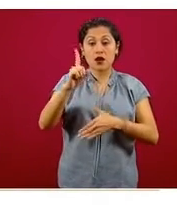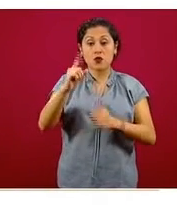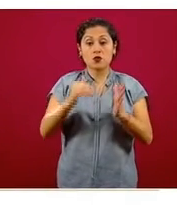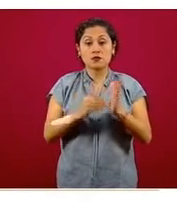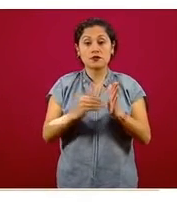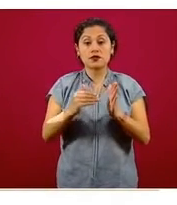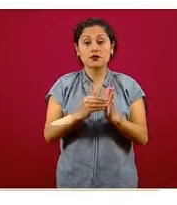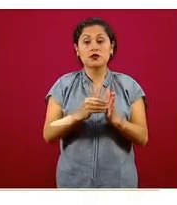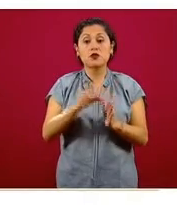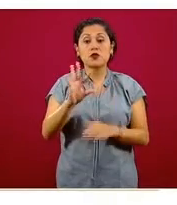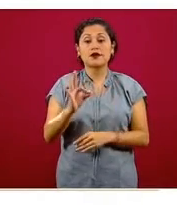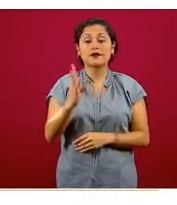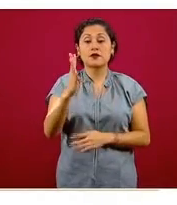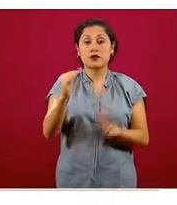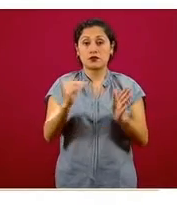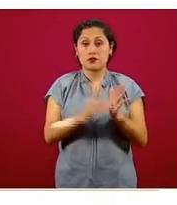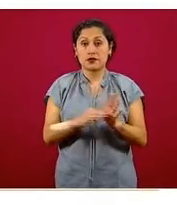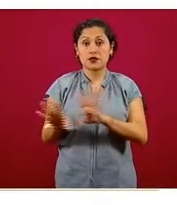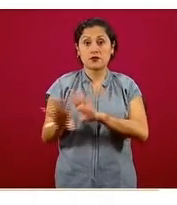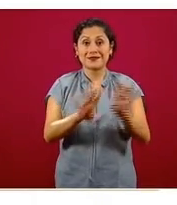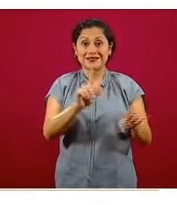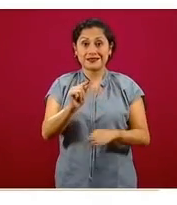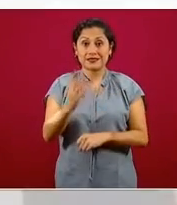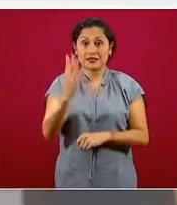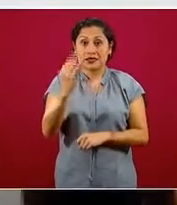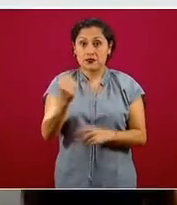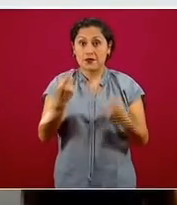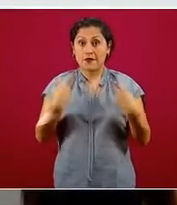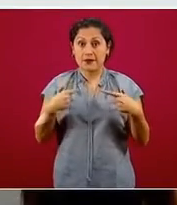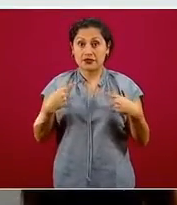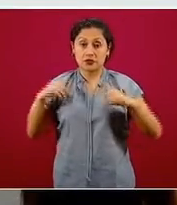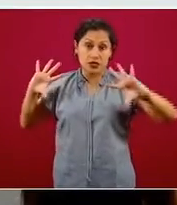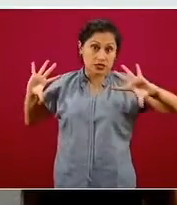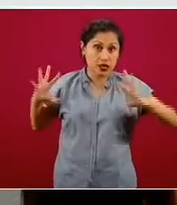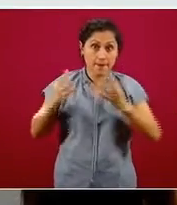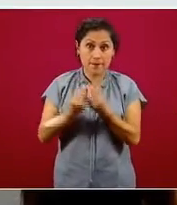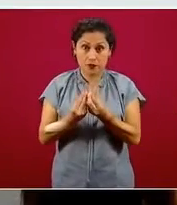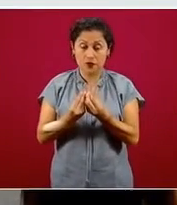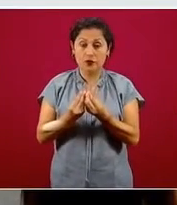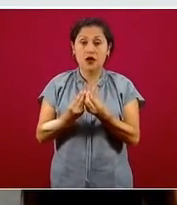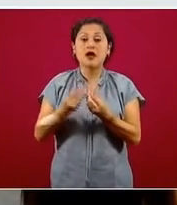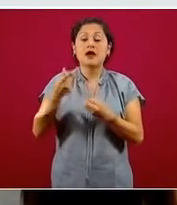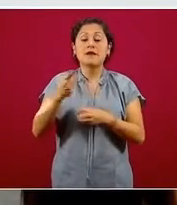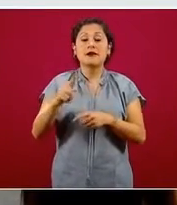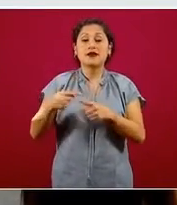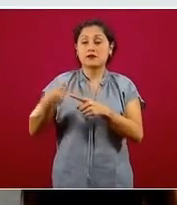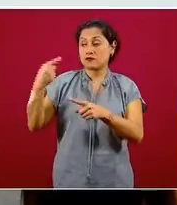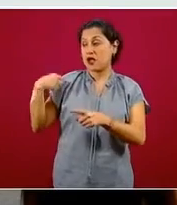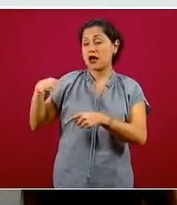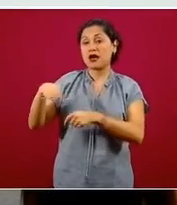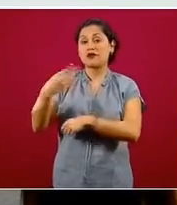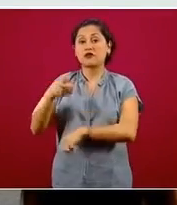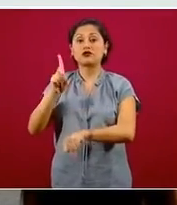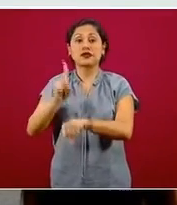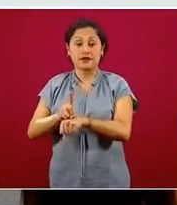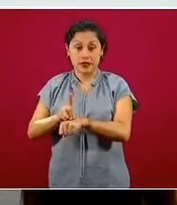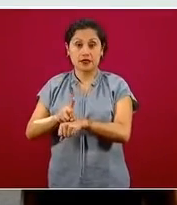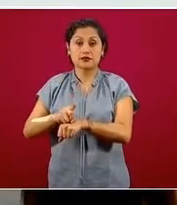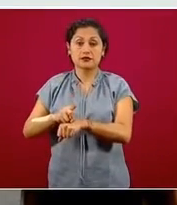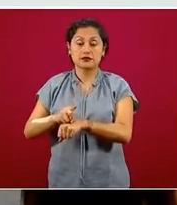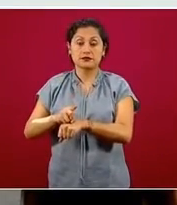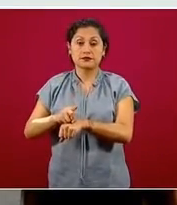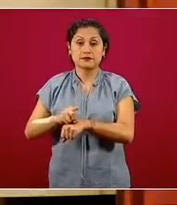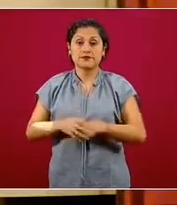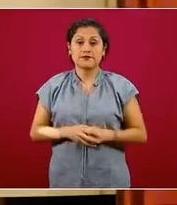1.044.979 personas, representan aquellos que iniciaron con signos y síntomas en los últimos 14 días. Y todos los días que vamos presentando esta